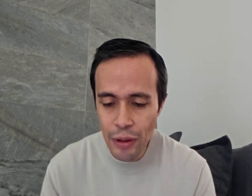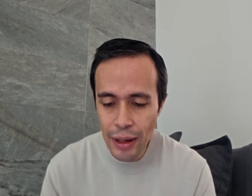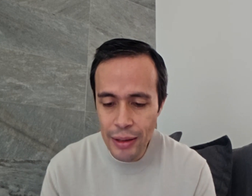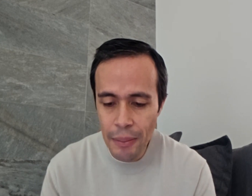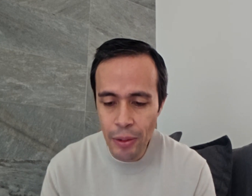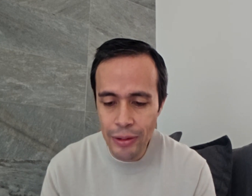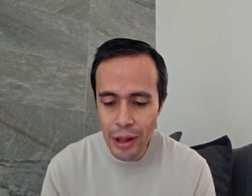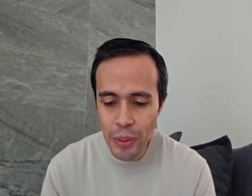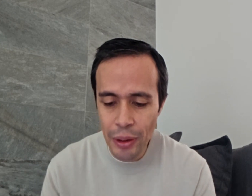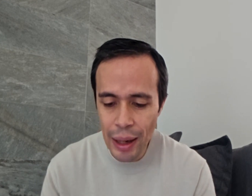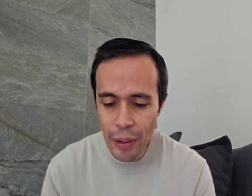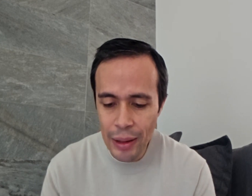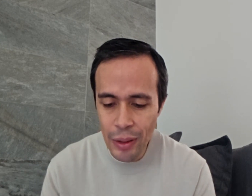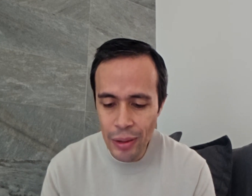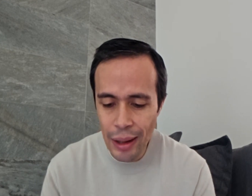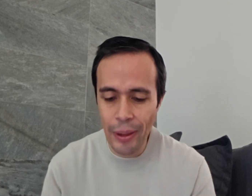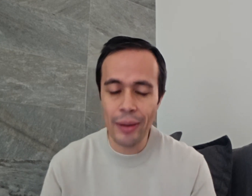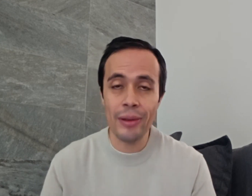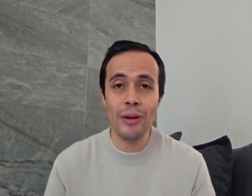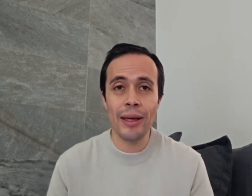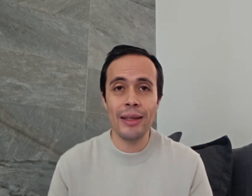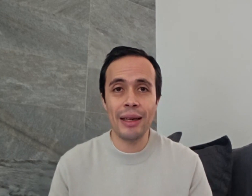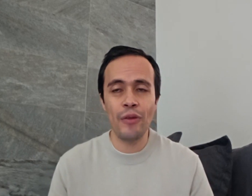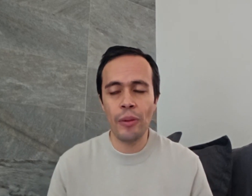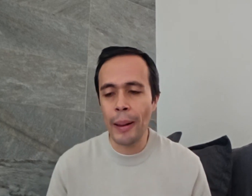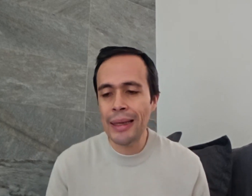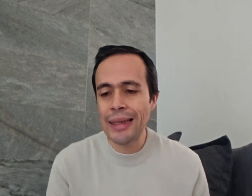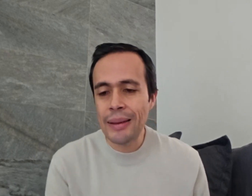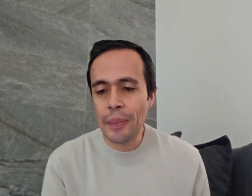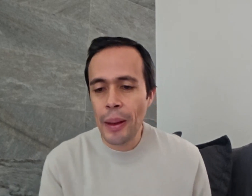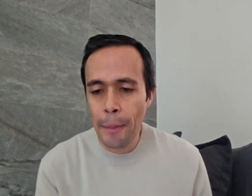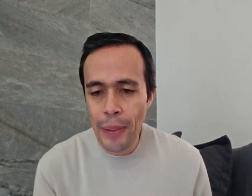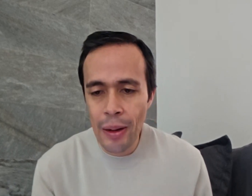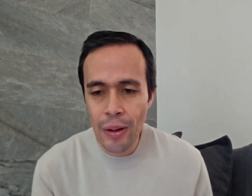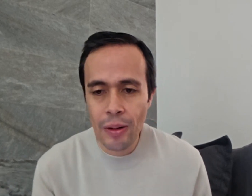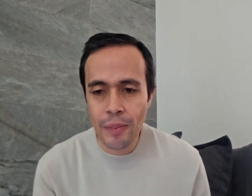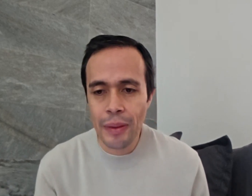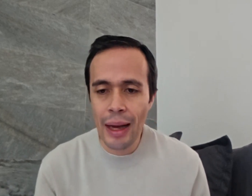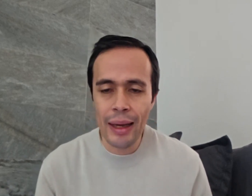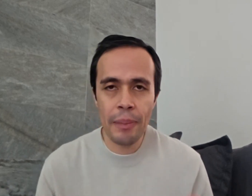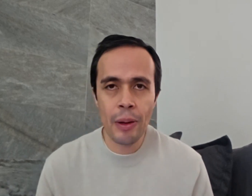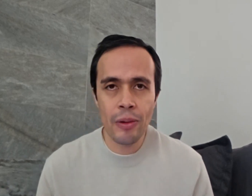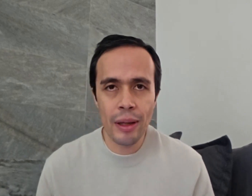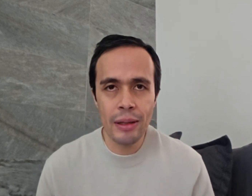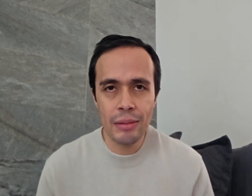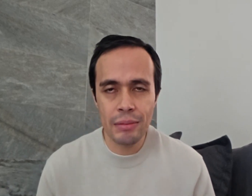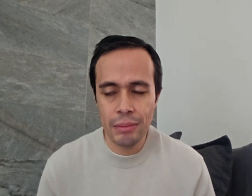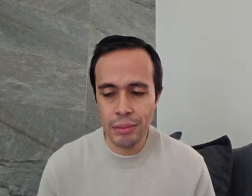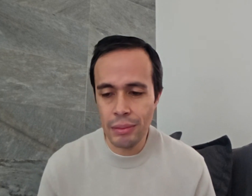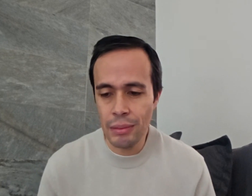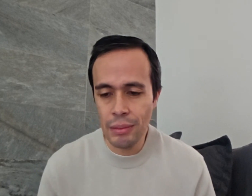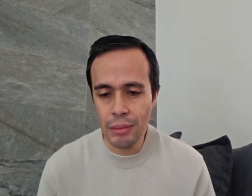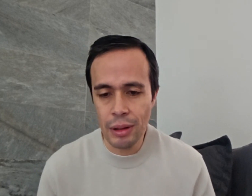de los perfiles impulsados por la 4T. Bueno, es lo que dice Reforma. Pero aquí la pregunta